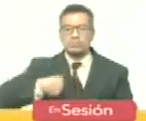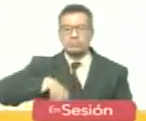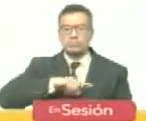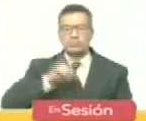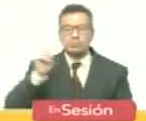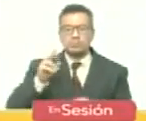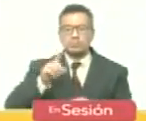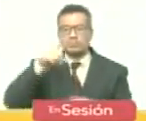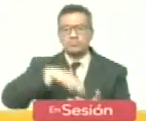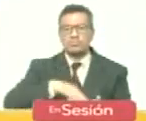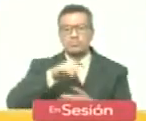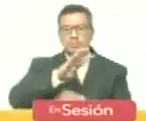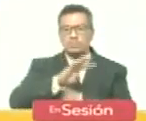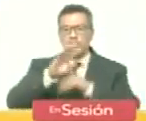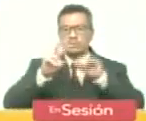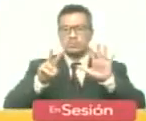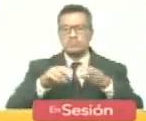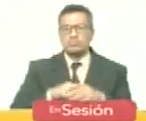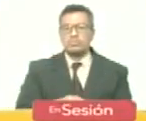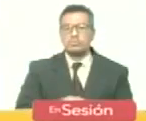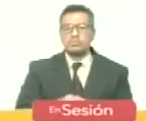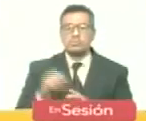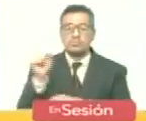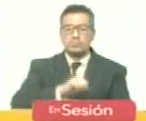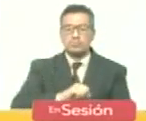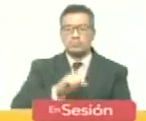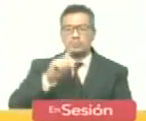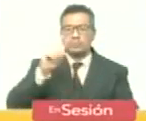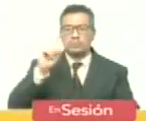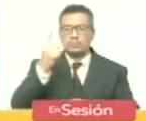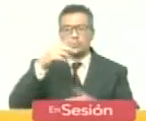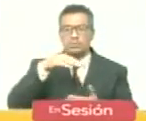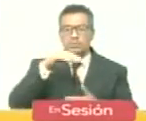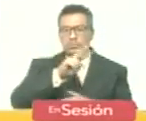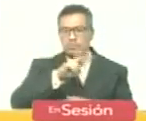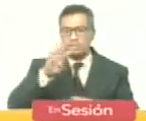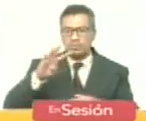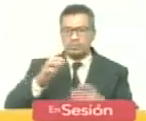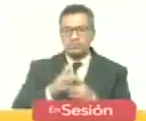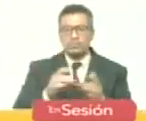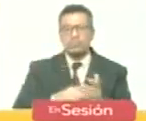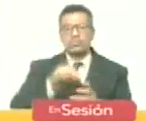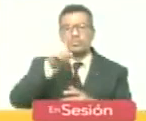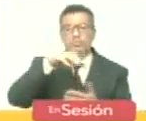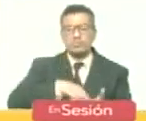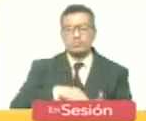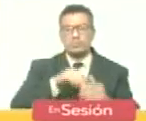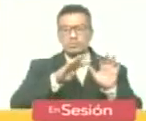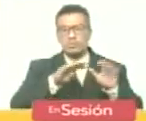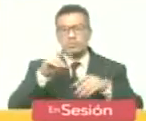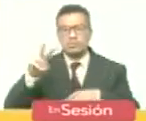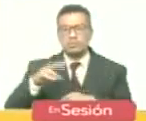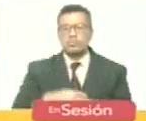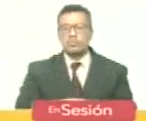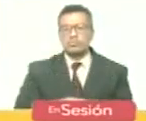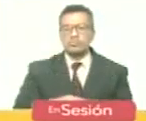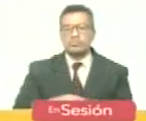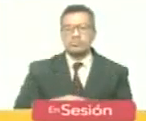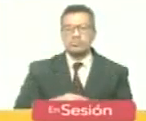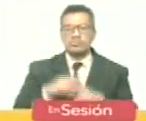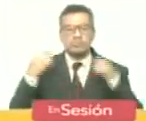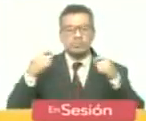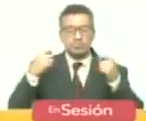en 1947 y derrocado el 24 de noviembre de 1948. Acuerda celebrar